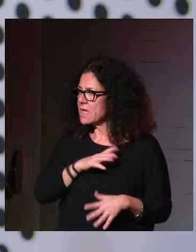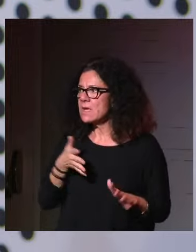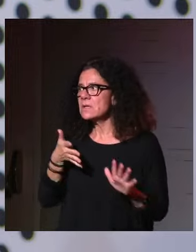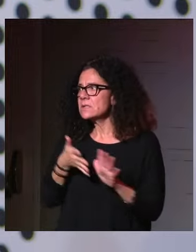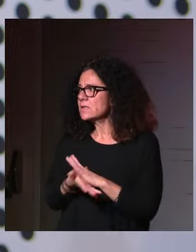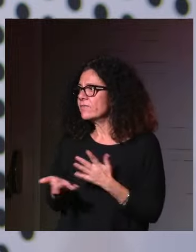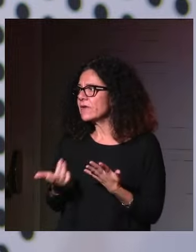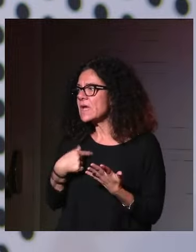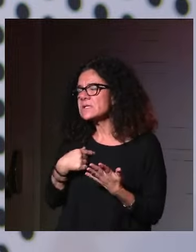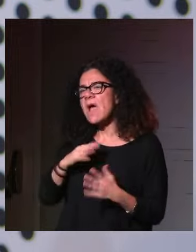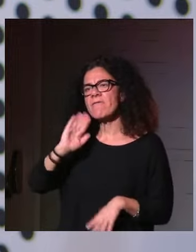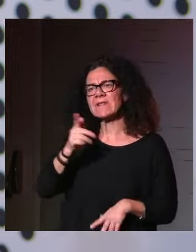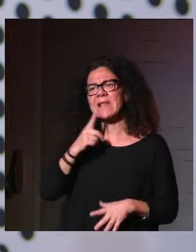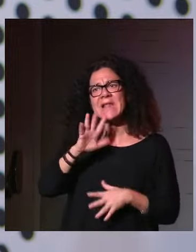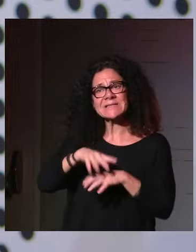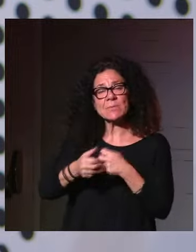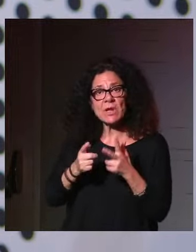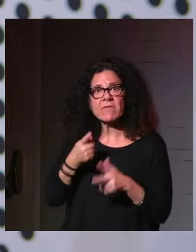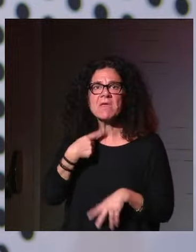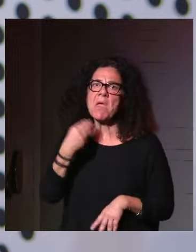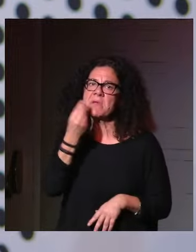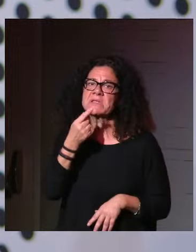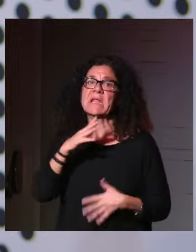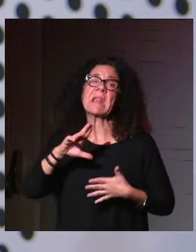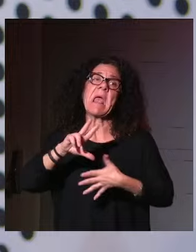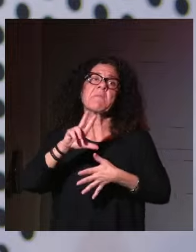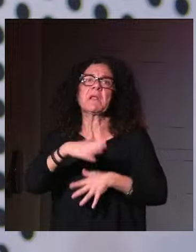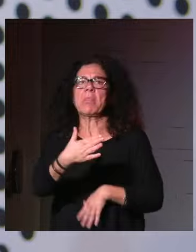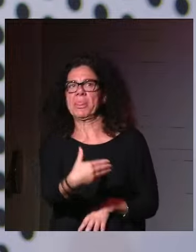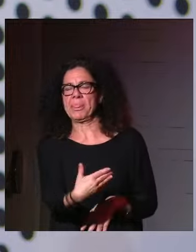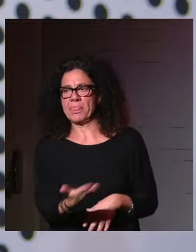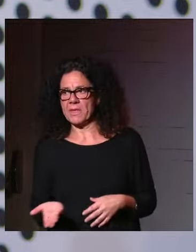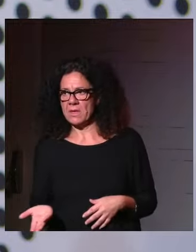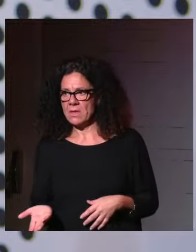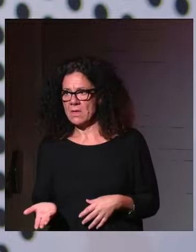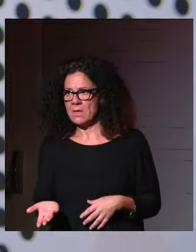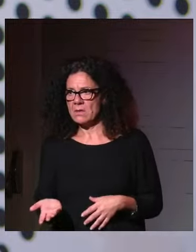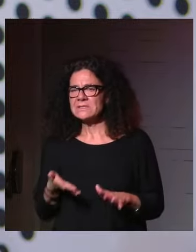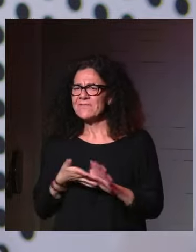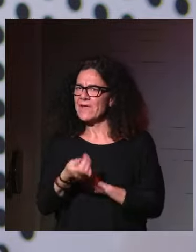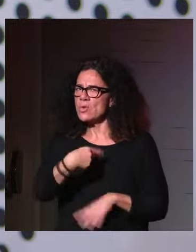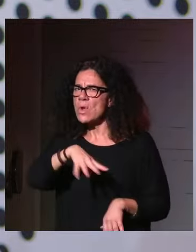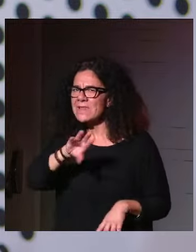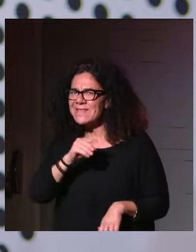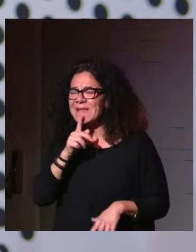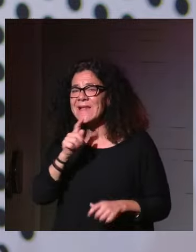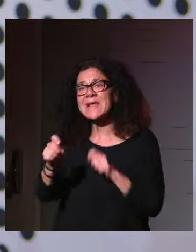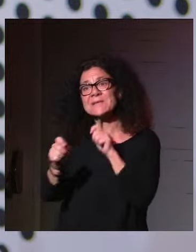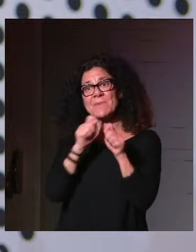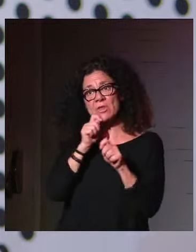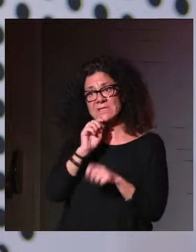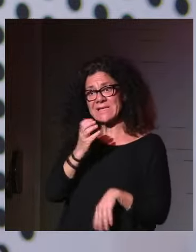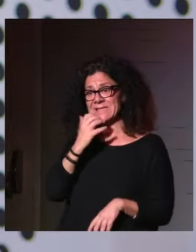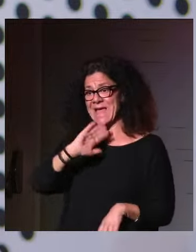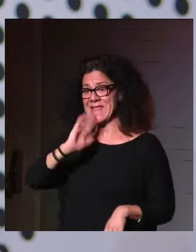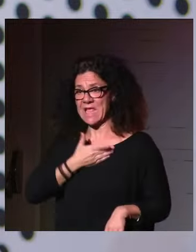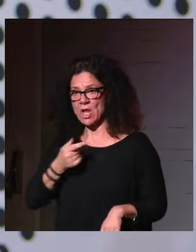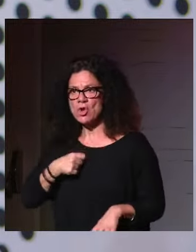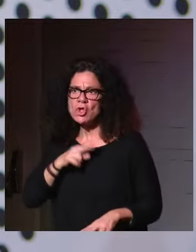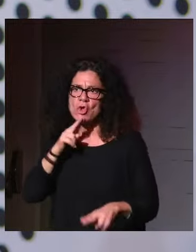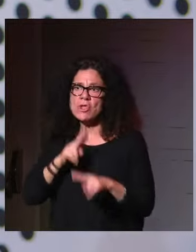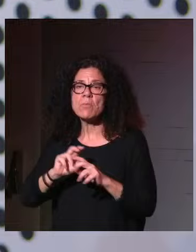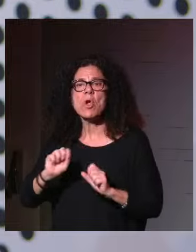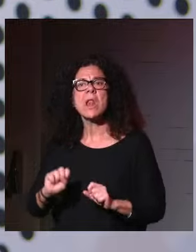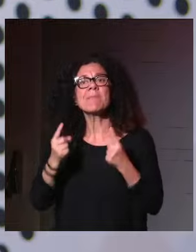las democracias y subestimar lo que pasa en América Latina es no entender que las periodistas sal ser atacadas en lo que yo llamo la